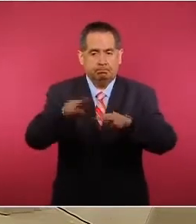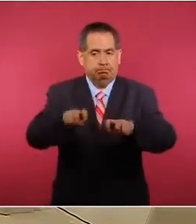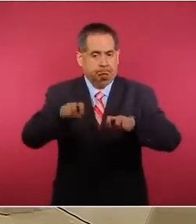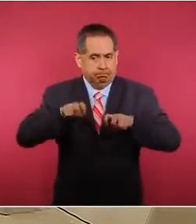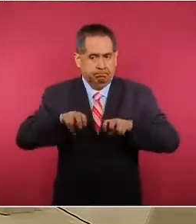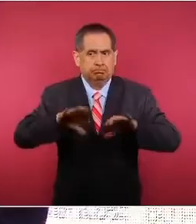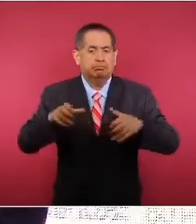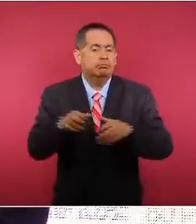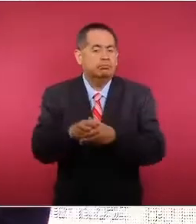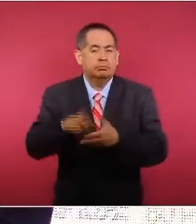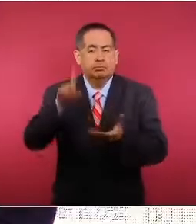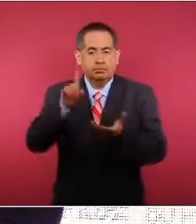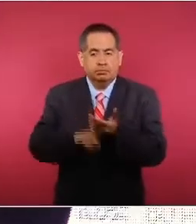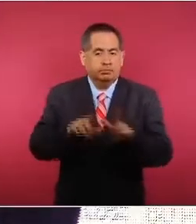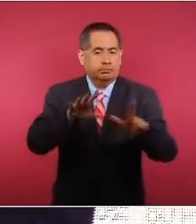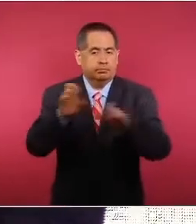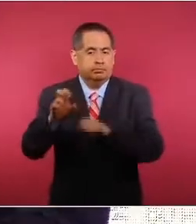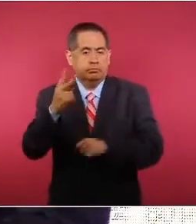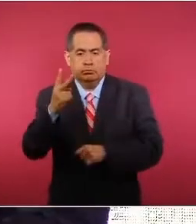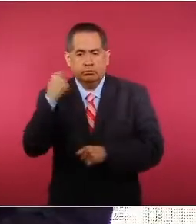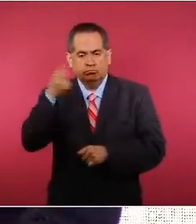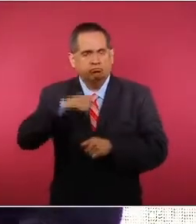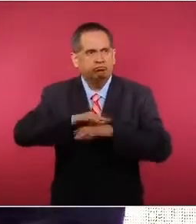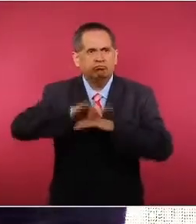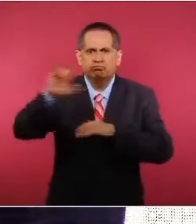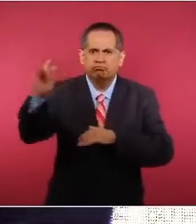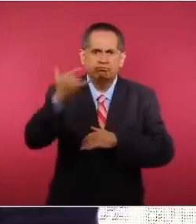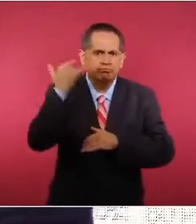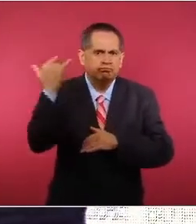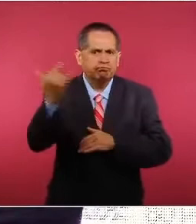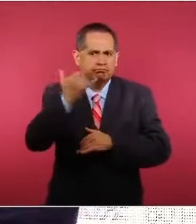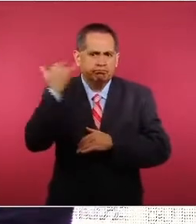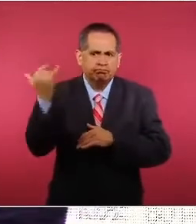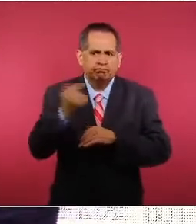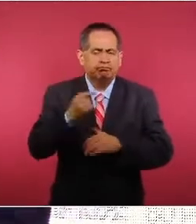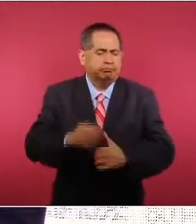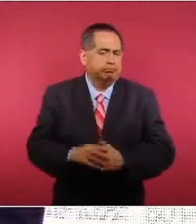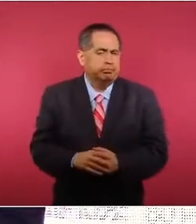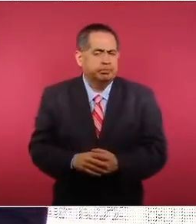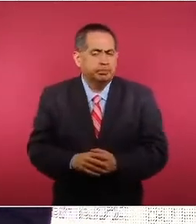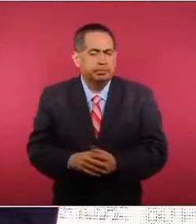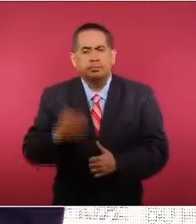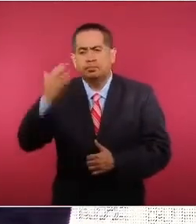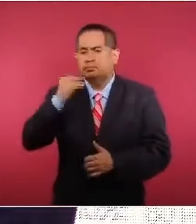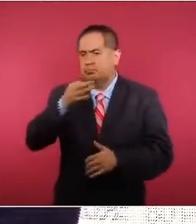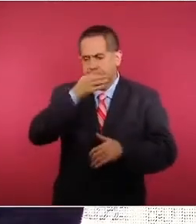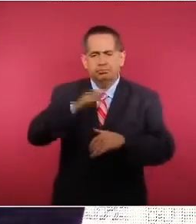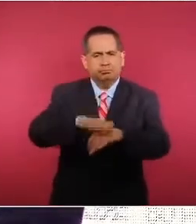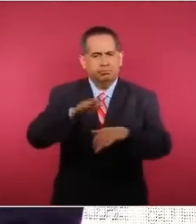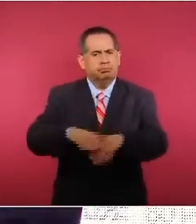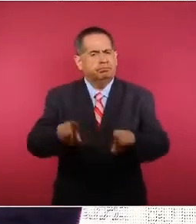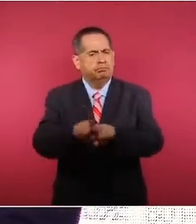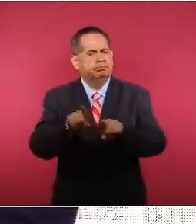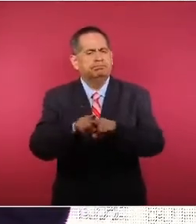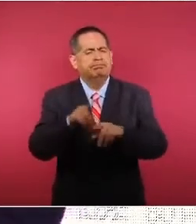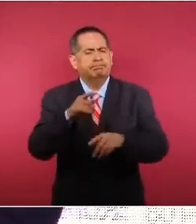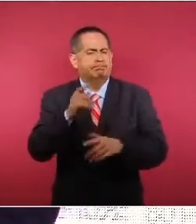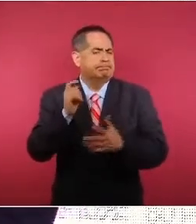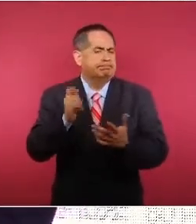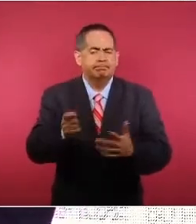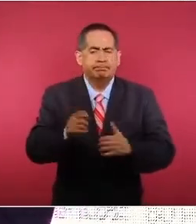con más de 1,702 horas de vuelo. Como le he informado también anteriormente,